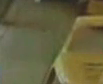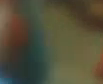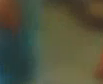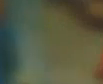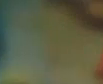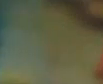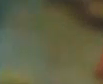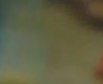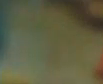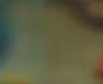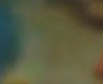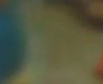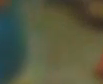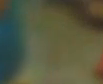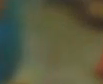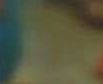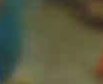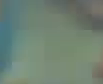oro